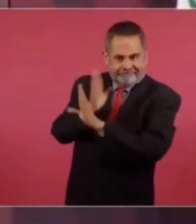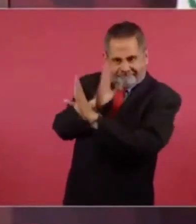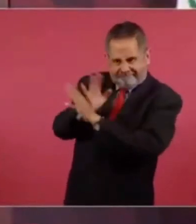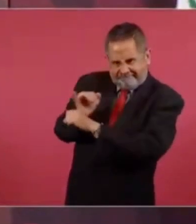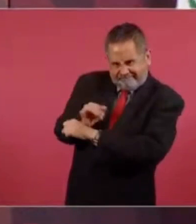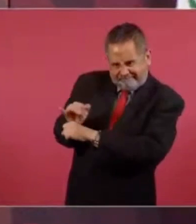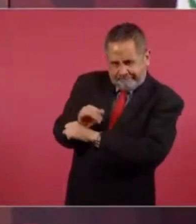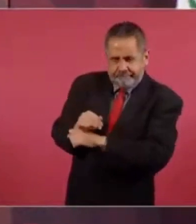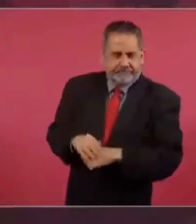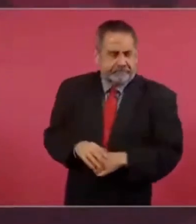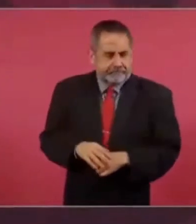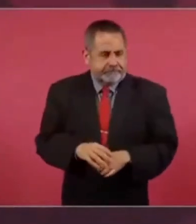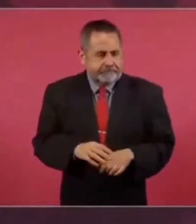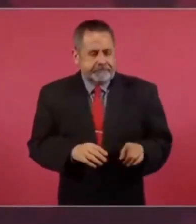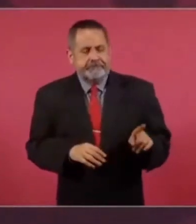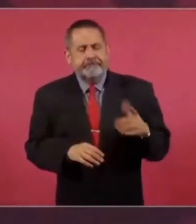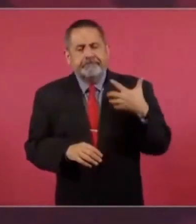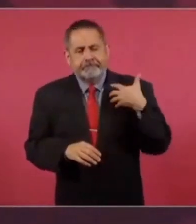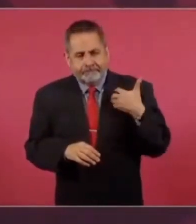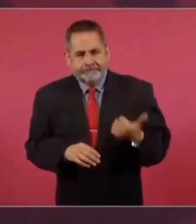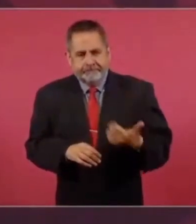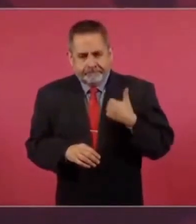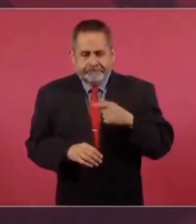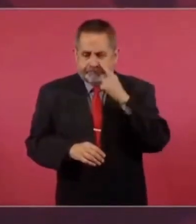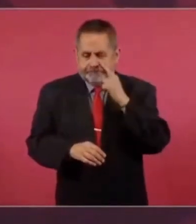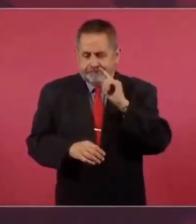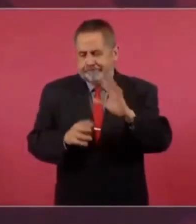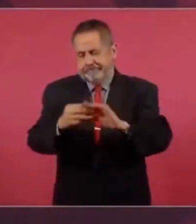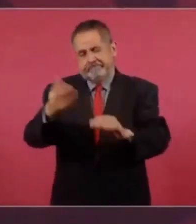para que nos vayamos entendiendo.